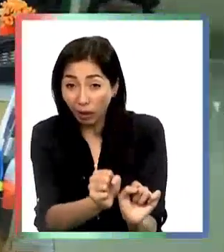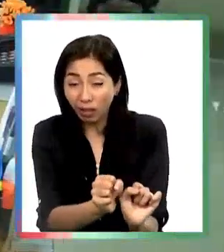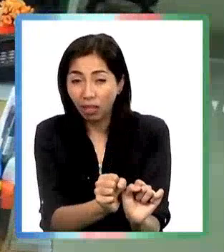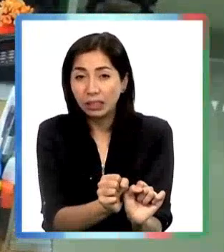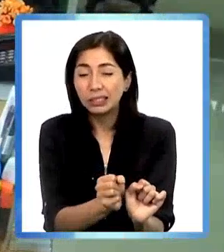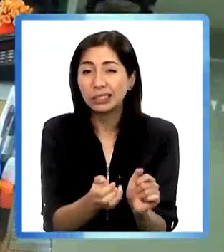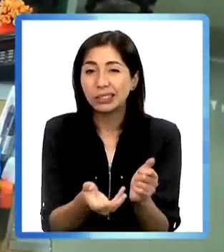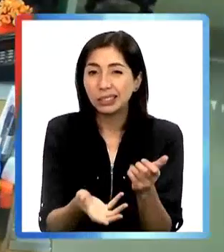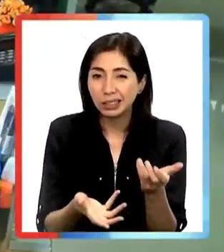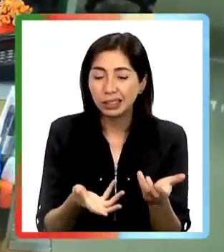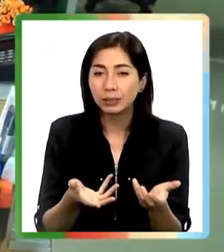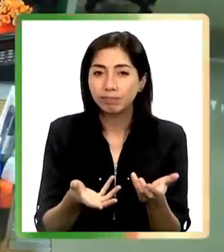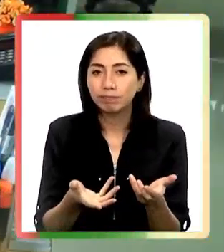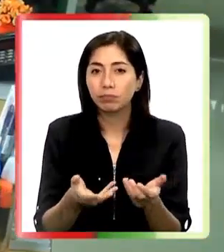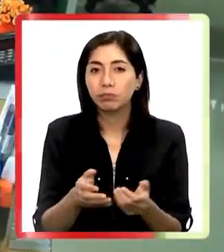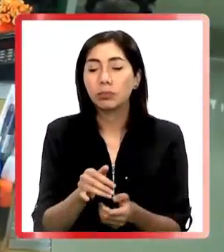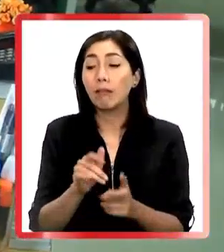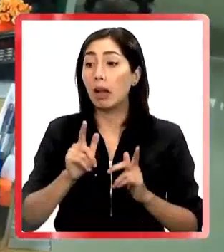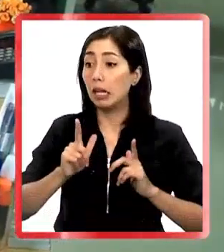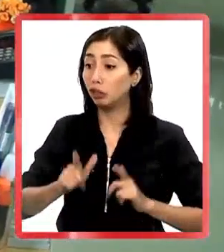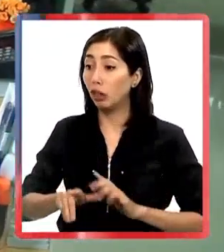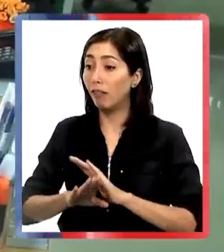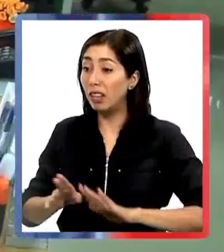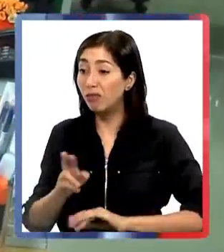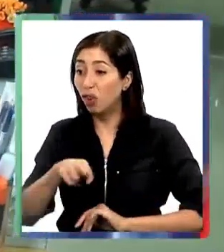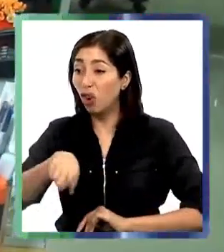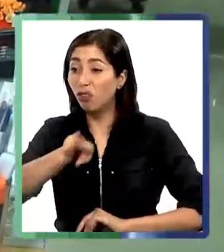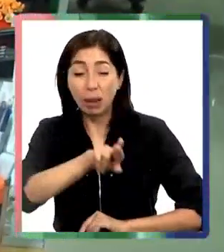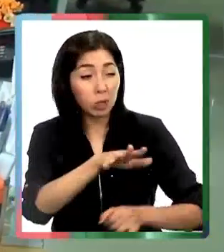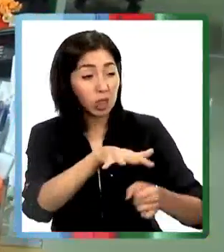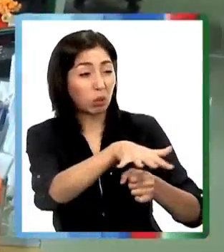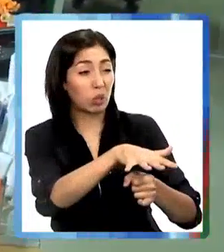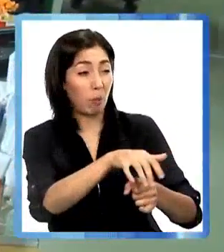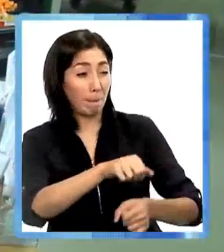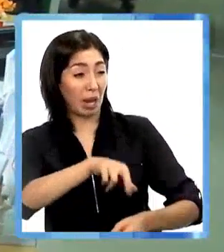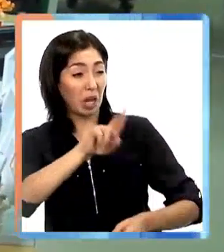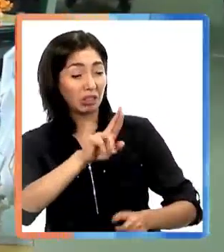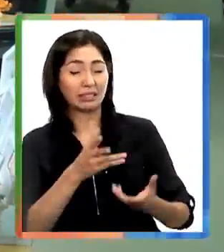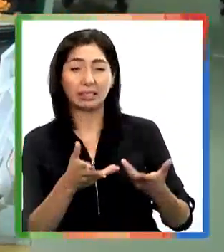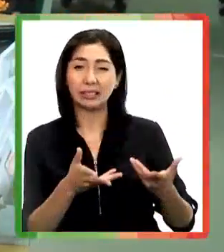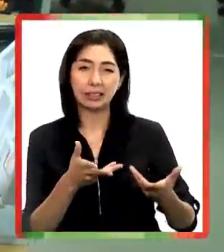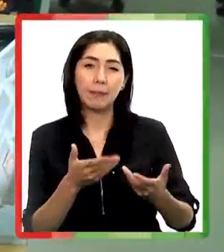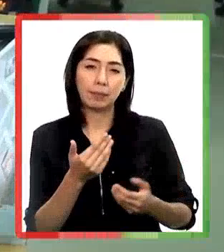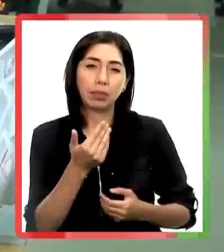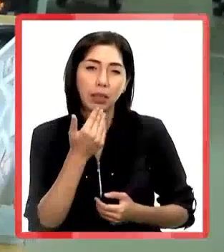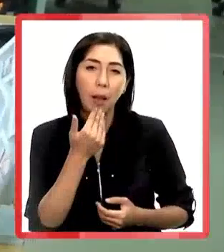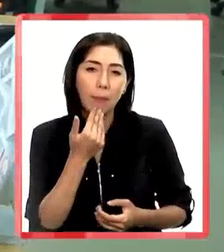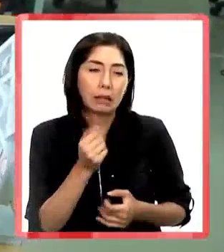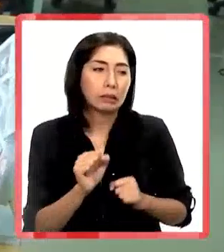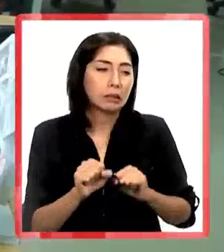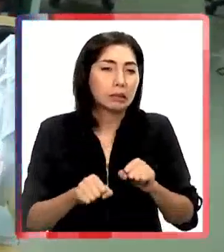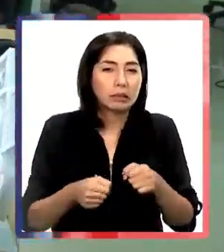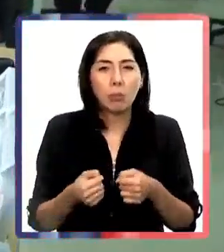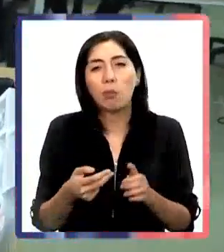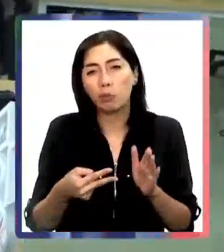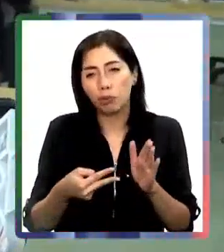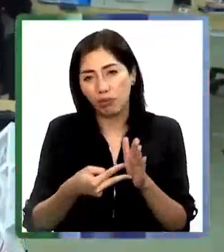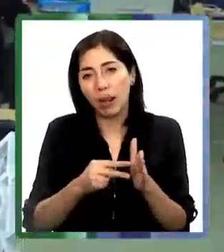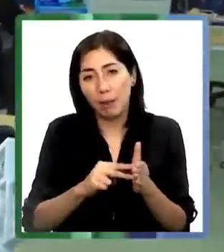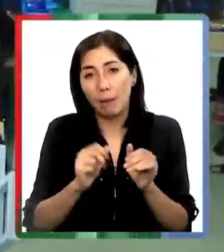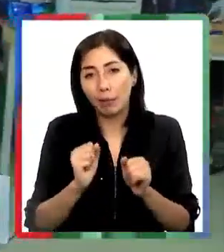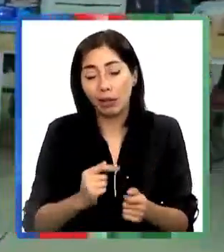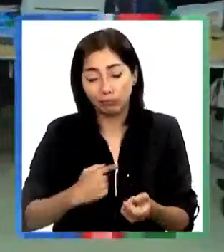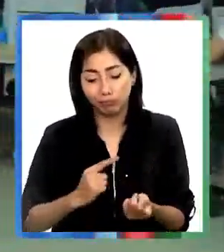las vacaciones, y si volvemos de las vacaciones y están más o menos igual o peor, por supuesto que van a favorecer la dificultad